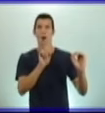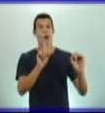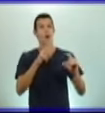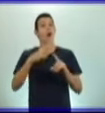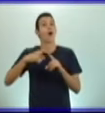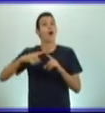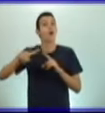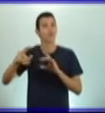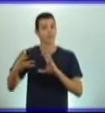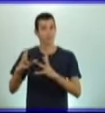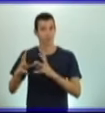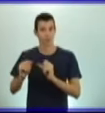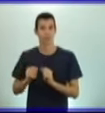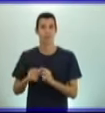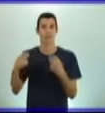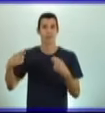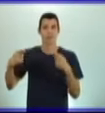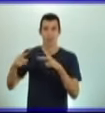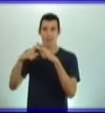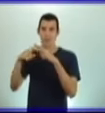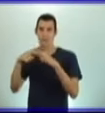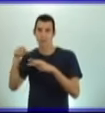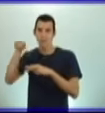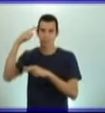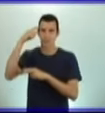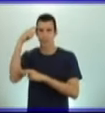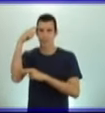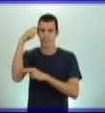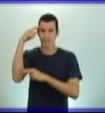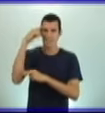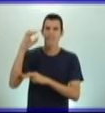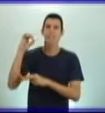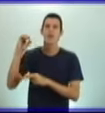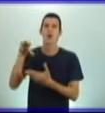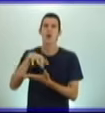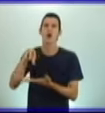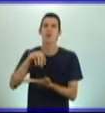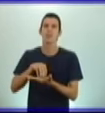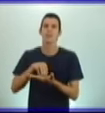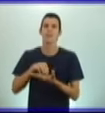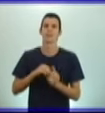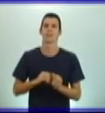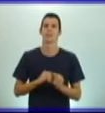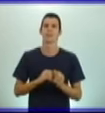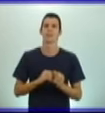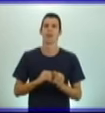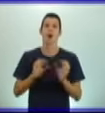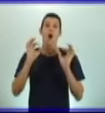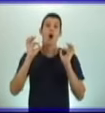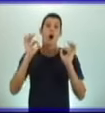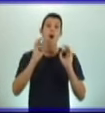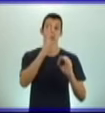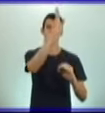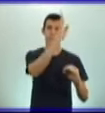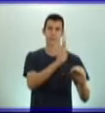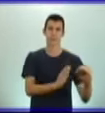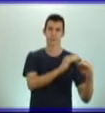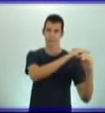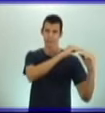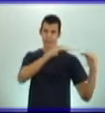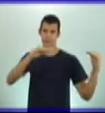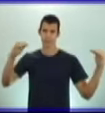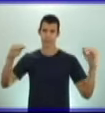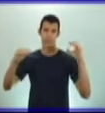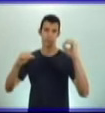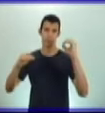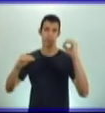intersecta al eje de las X. Observen ahí el punto que tiene En este caso, el valor 3, porque se encuentra a